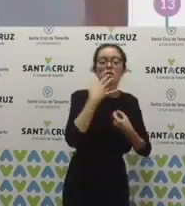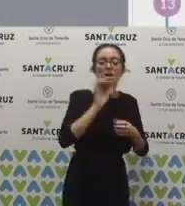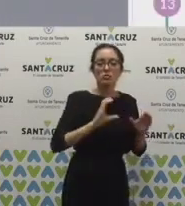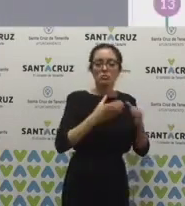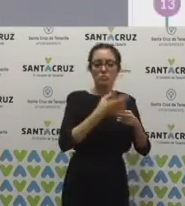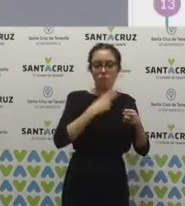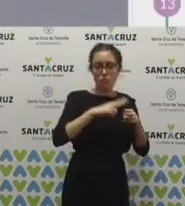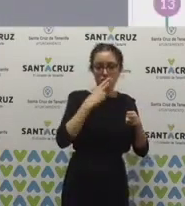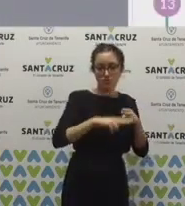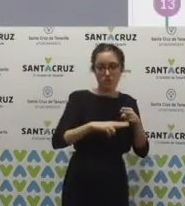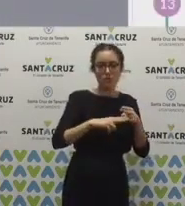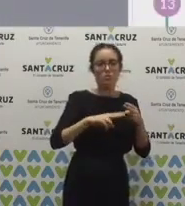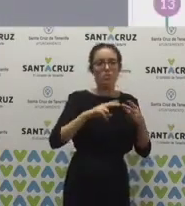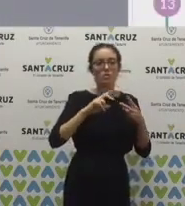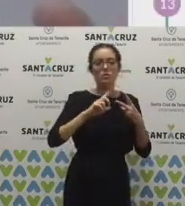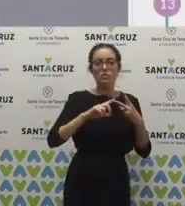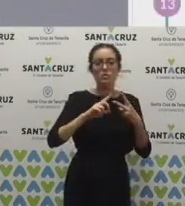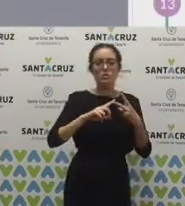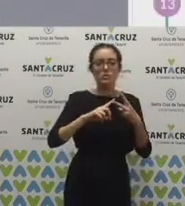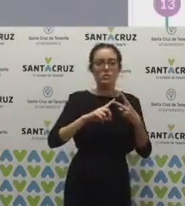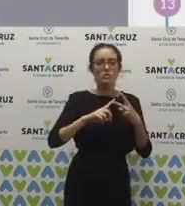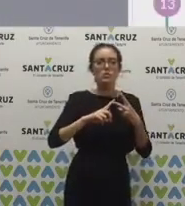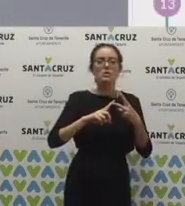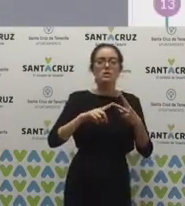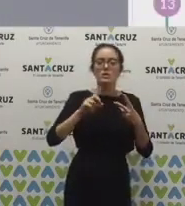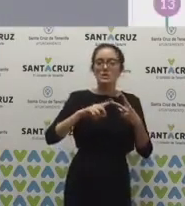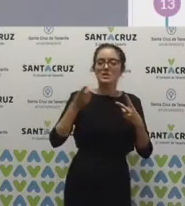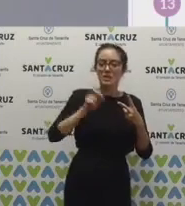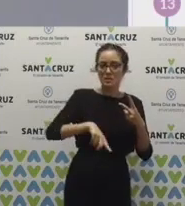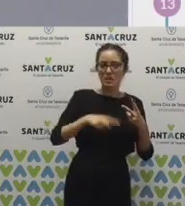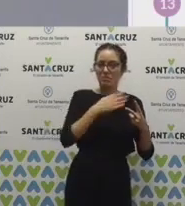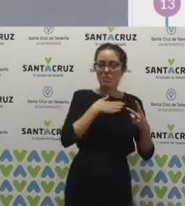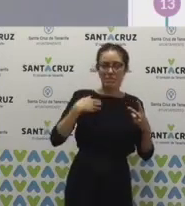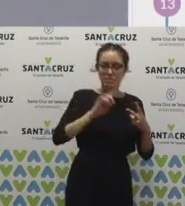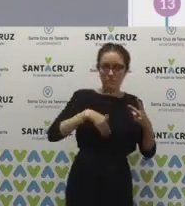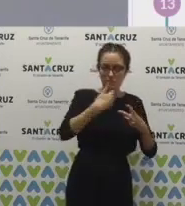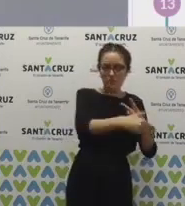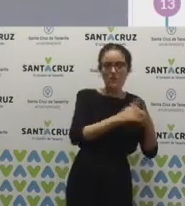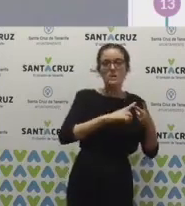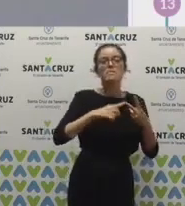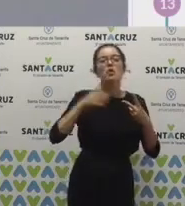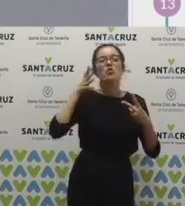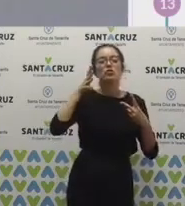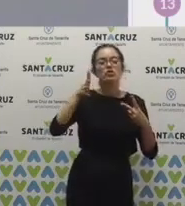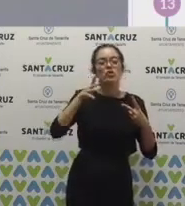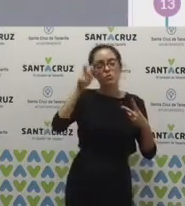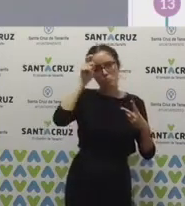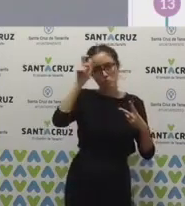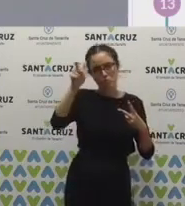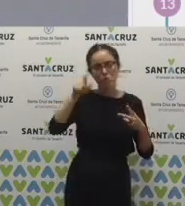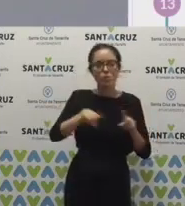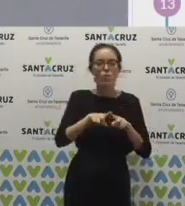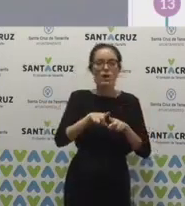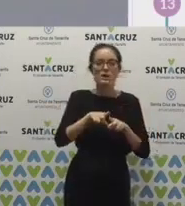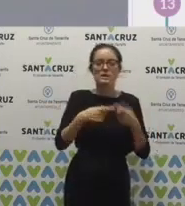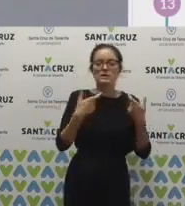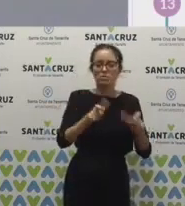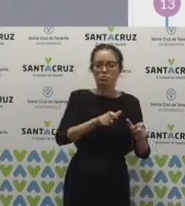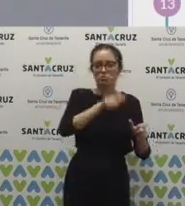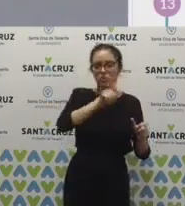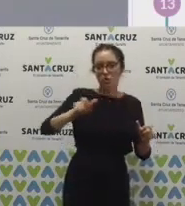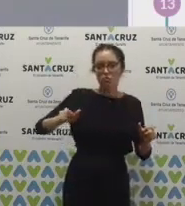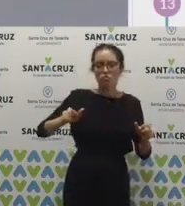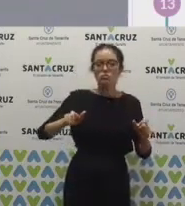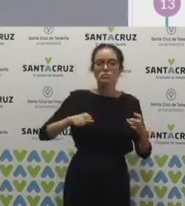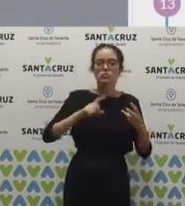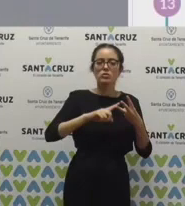distrito que por cierto este grupo de gobierno no quiere que se pongan en marcha los consejos municipales del sector de participación ciudadana la